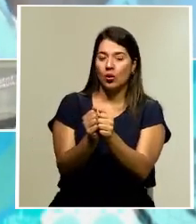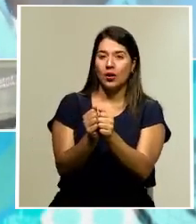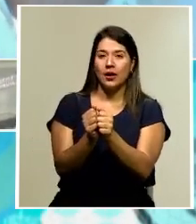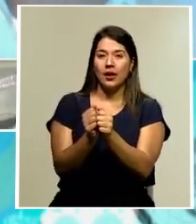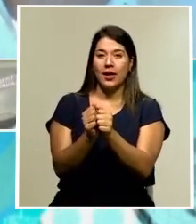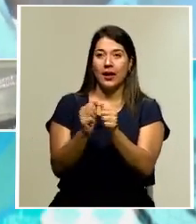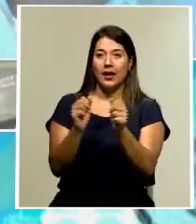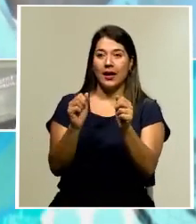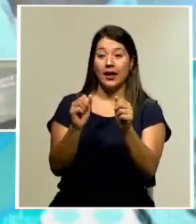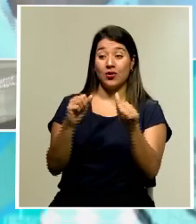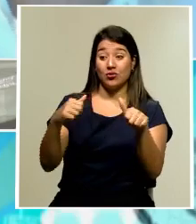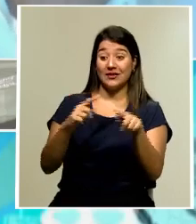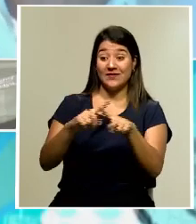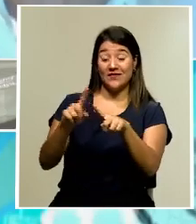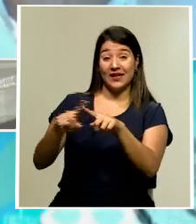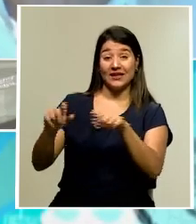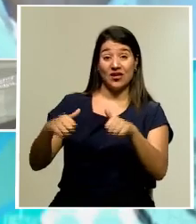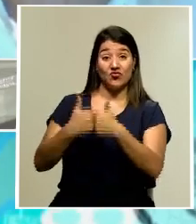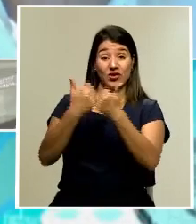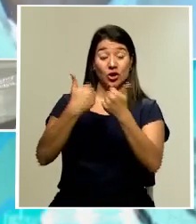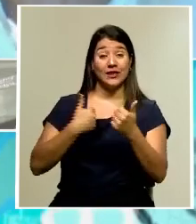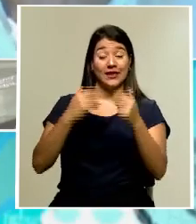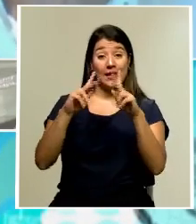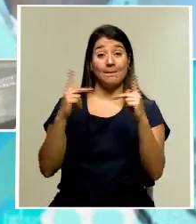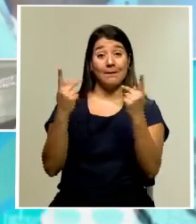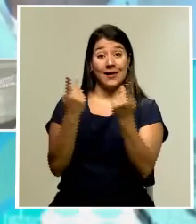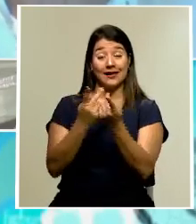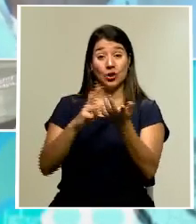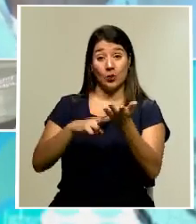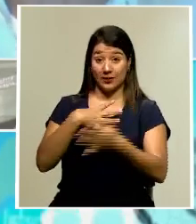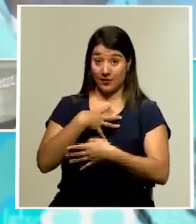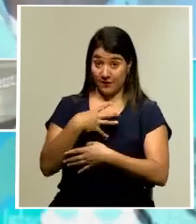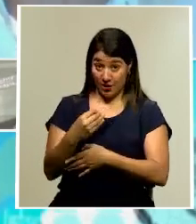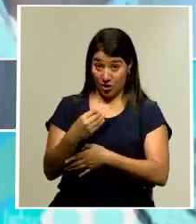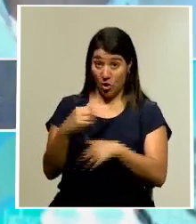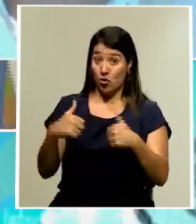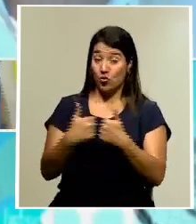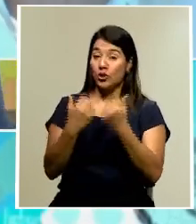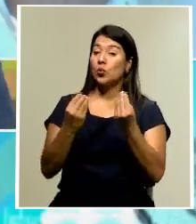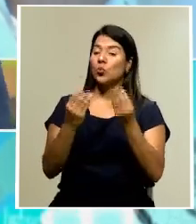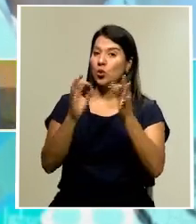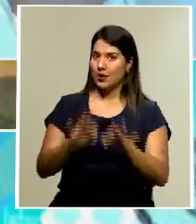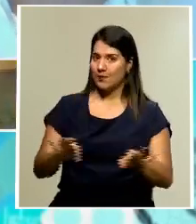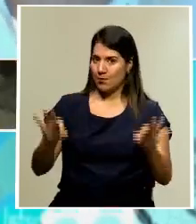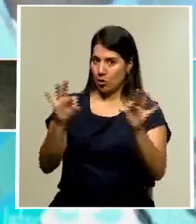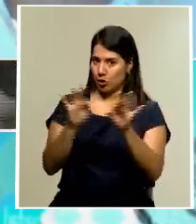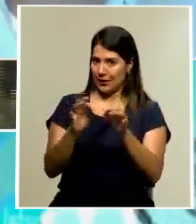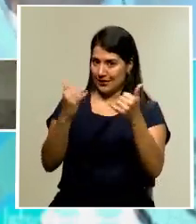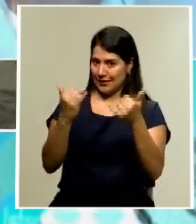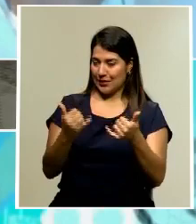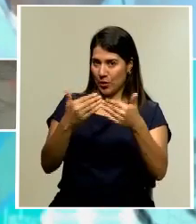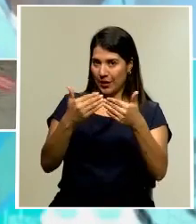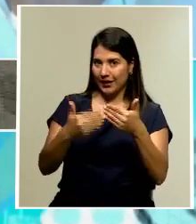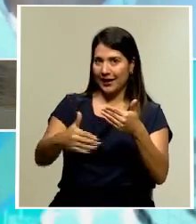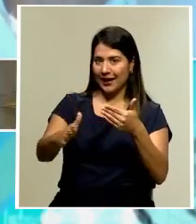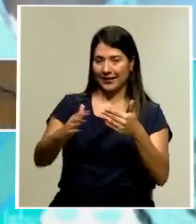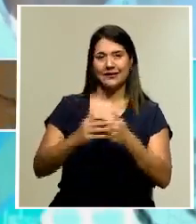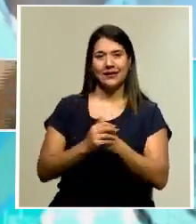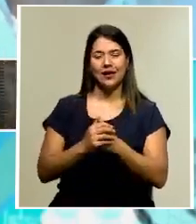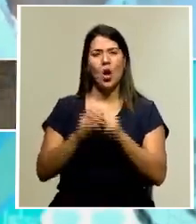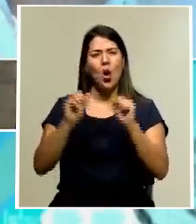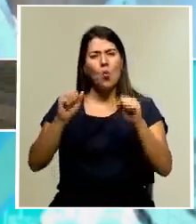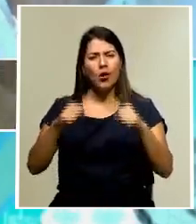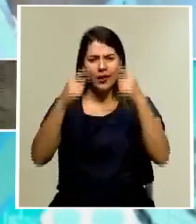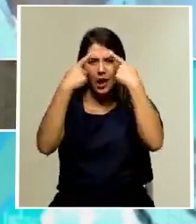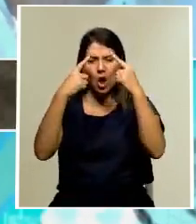tiene varios retos y todos ellos muy importantes de cara a los próximos meses, ¿verdad? La reunión, el unir a la